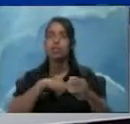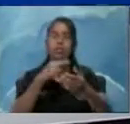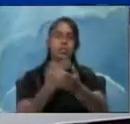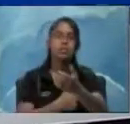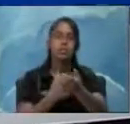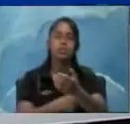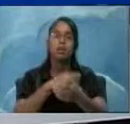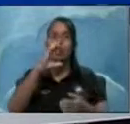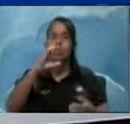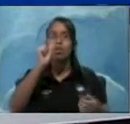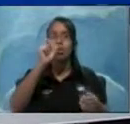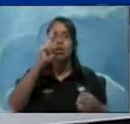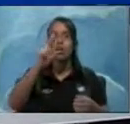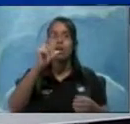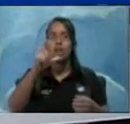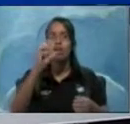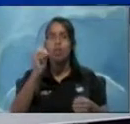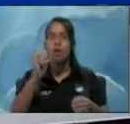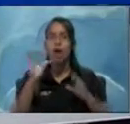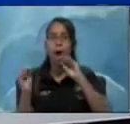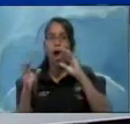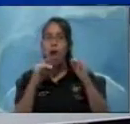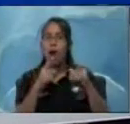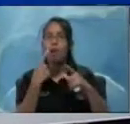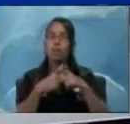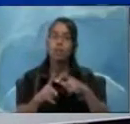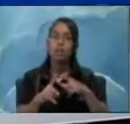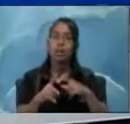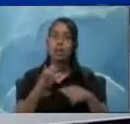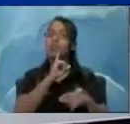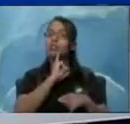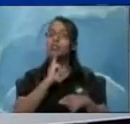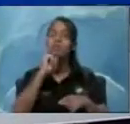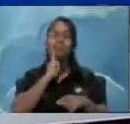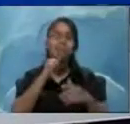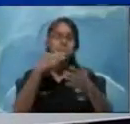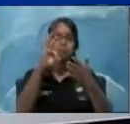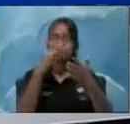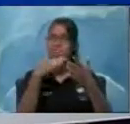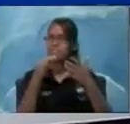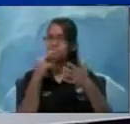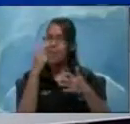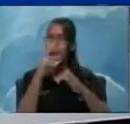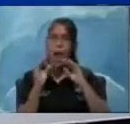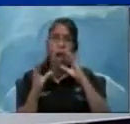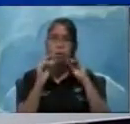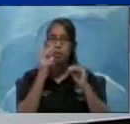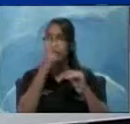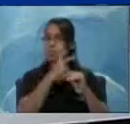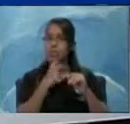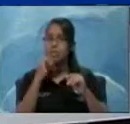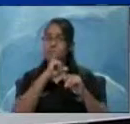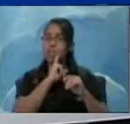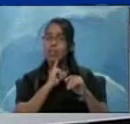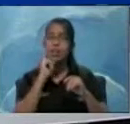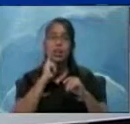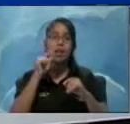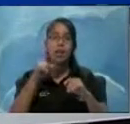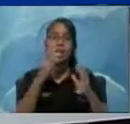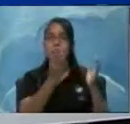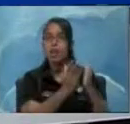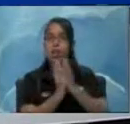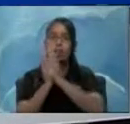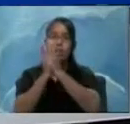Carlos habla el hebreo perfectamente Dios le enseñó el hebreo Él estudió el